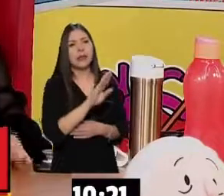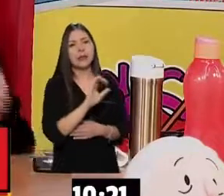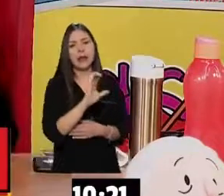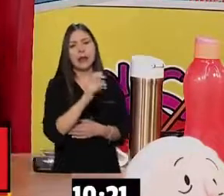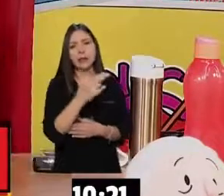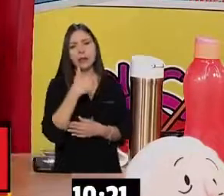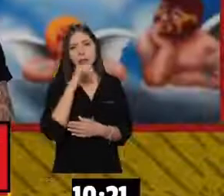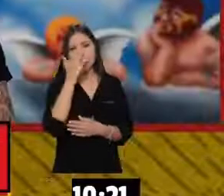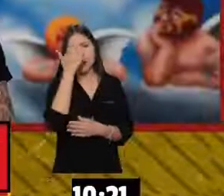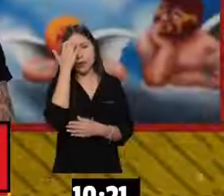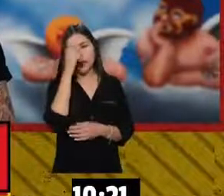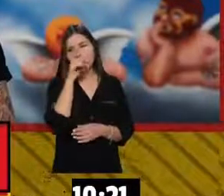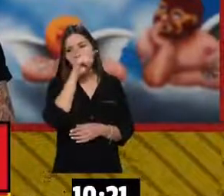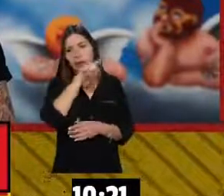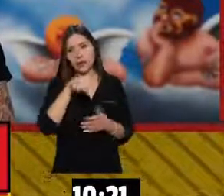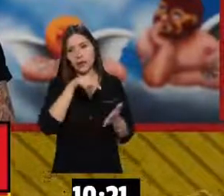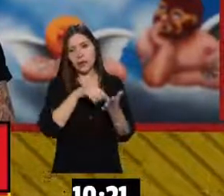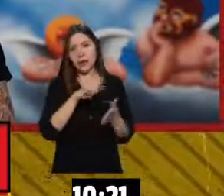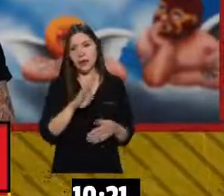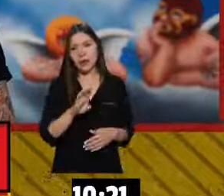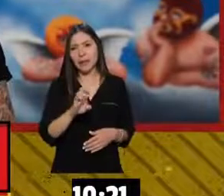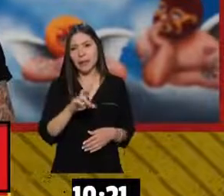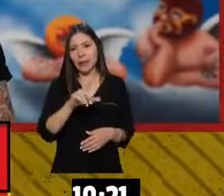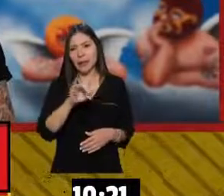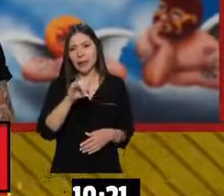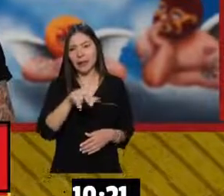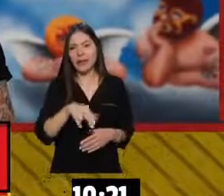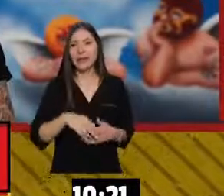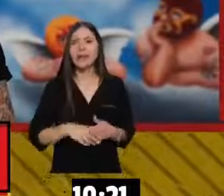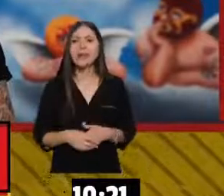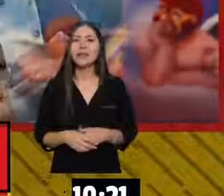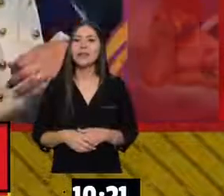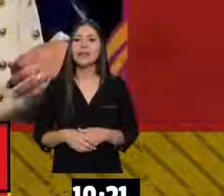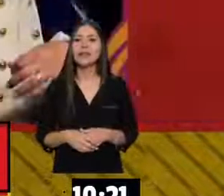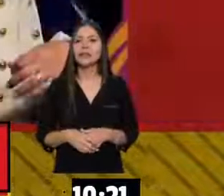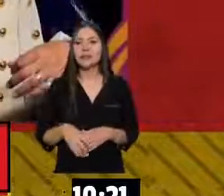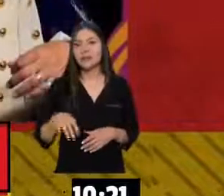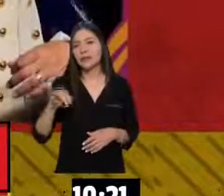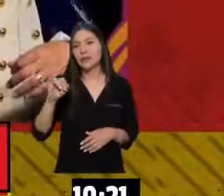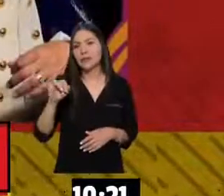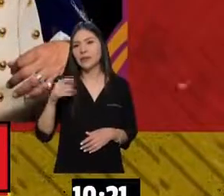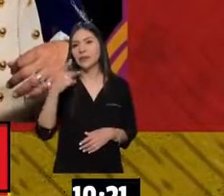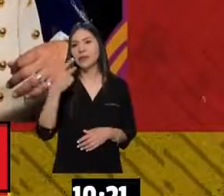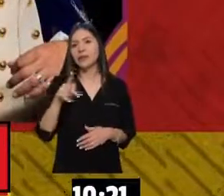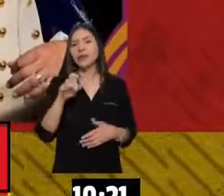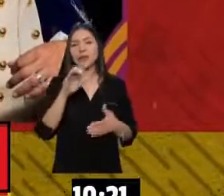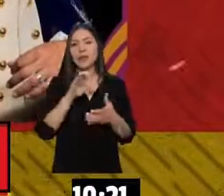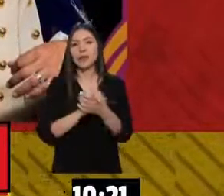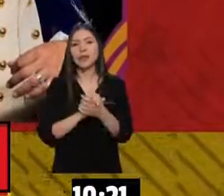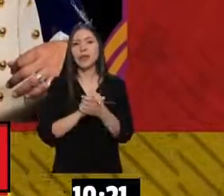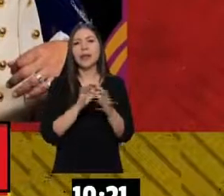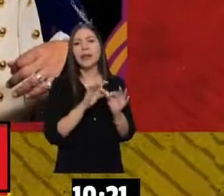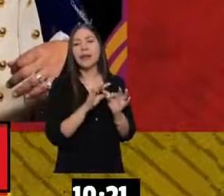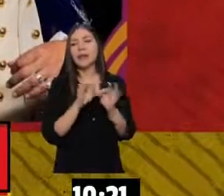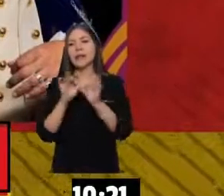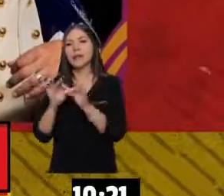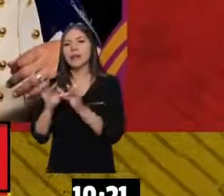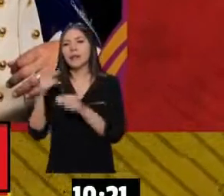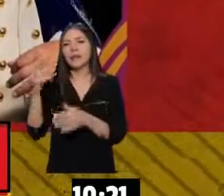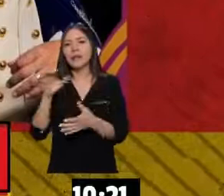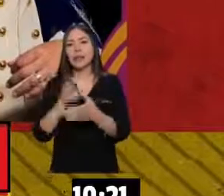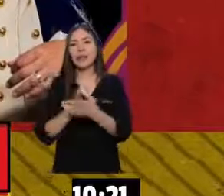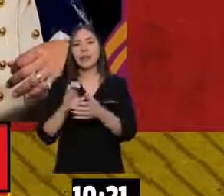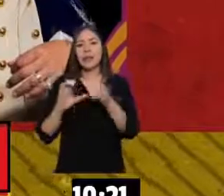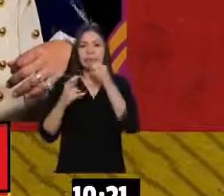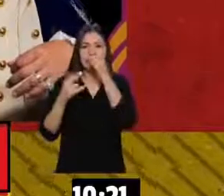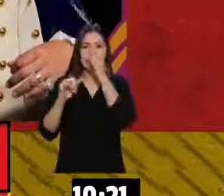General Prim. No, sí. ¿Cómo, hombre? No me... Se lo presentó su marido, señora, Christian Bach. Es amigo